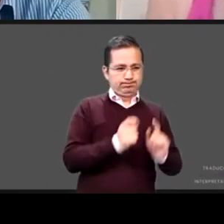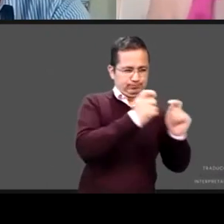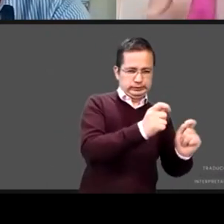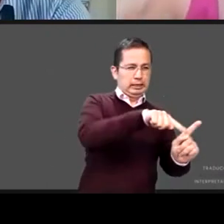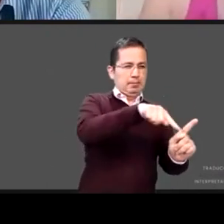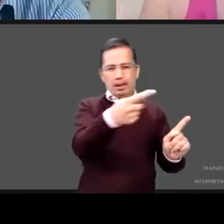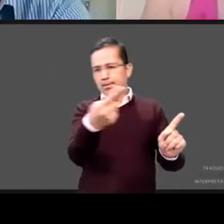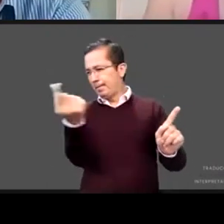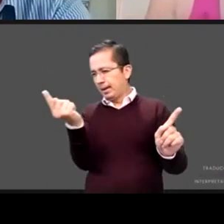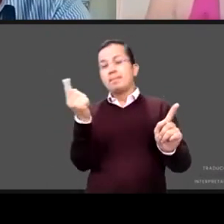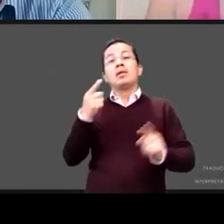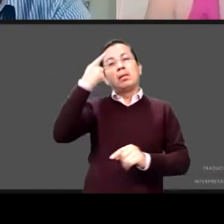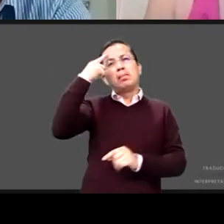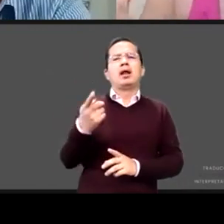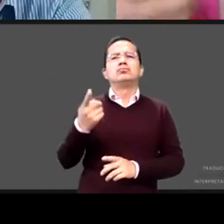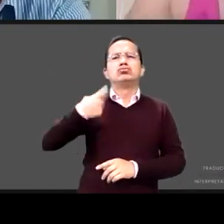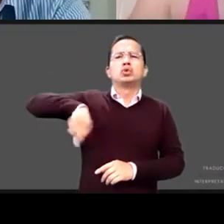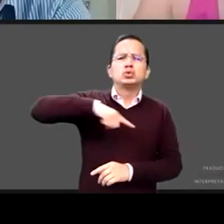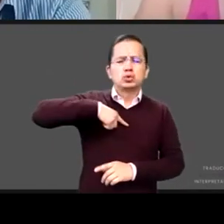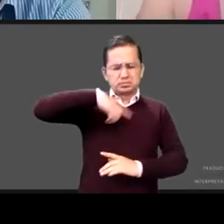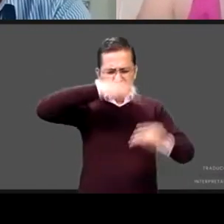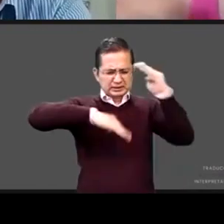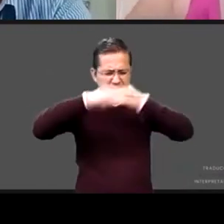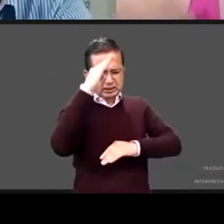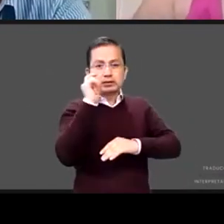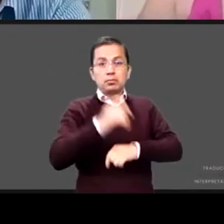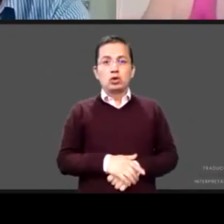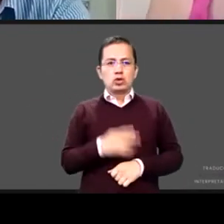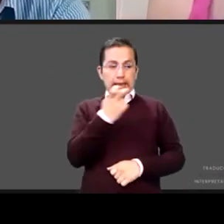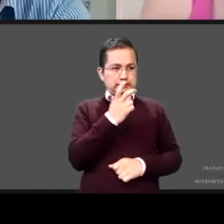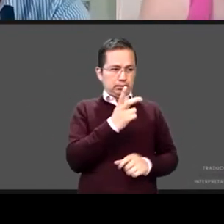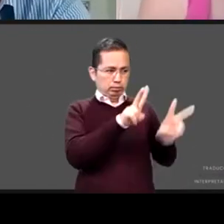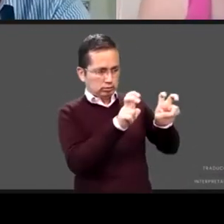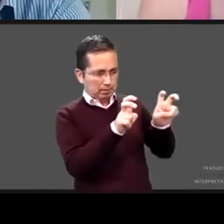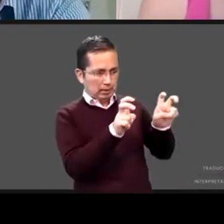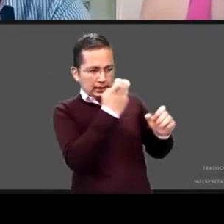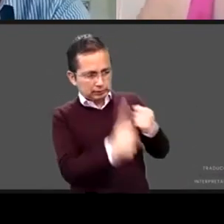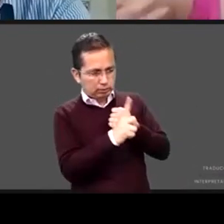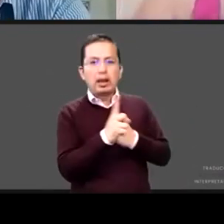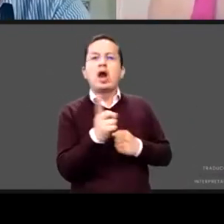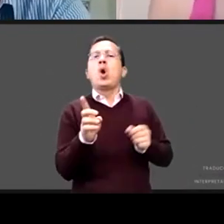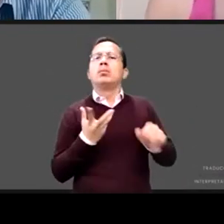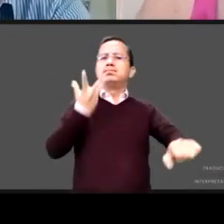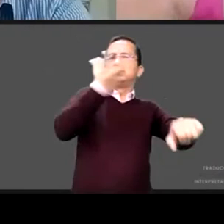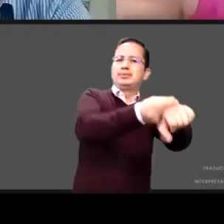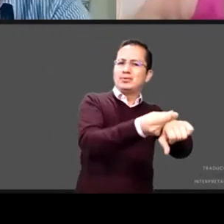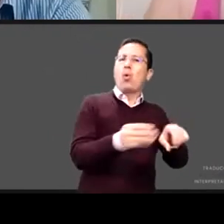identificando como qué herramientas tenemos para enfrentarnos a esto. Entonces, si les parece bien a ustedes, empezamos con